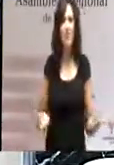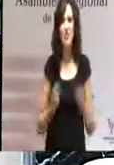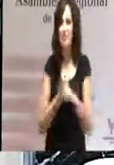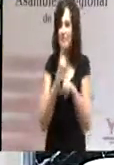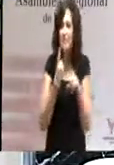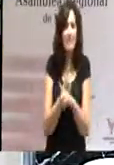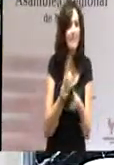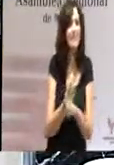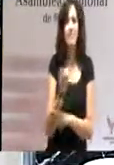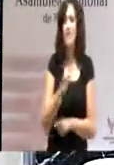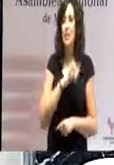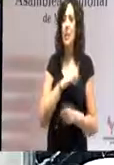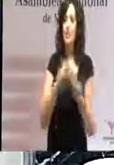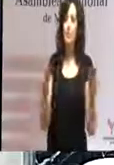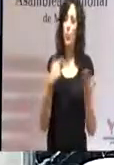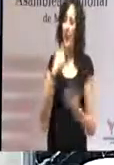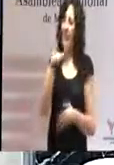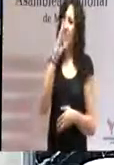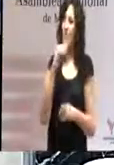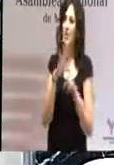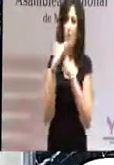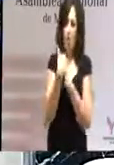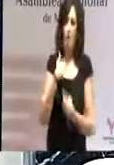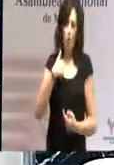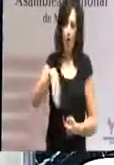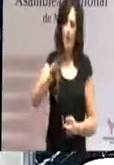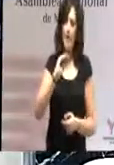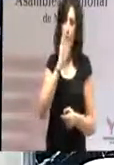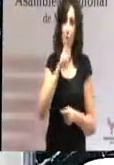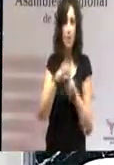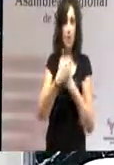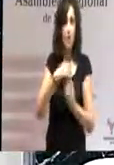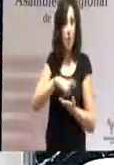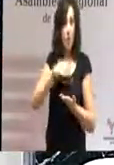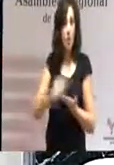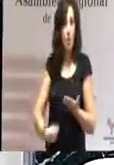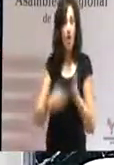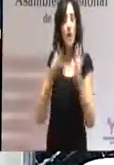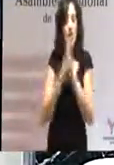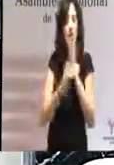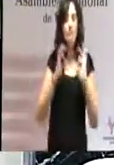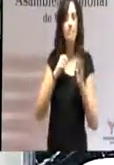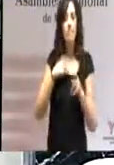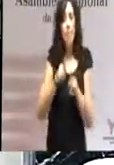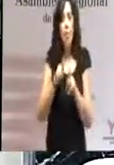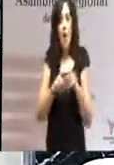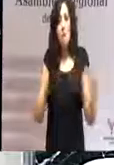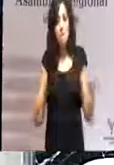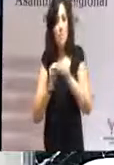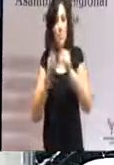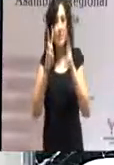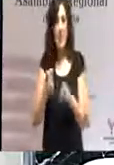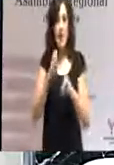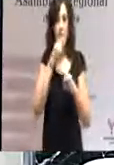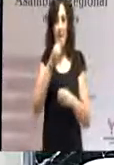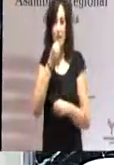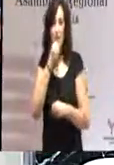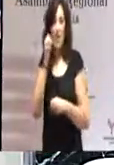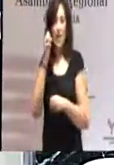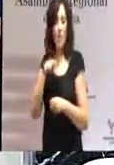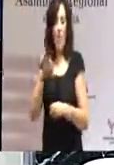la situación, lo entiendo. La situación de la región de Murcia no se corresponde ni con el caos que dibuja el PSOE y